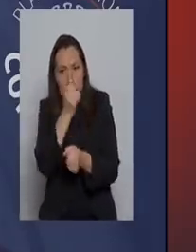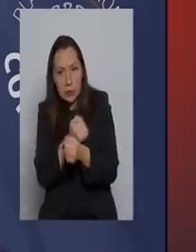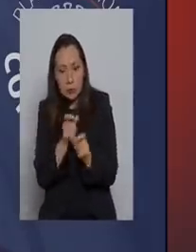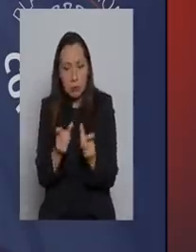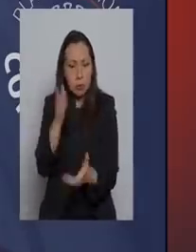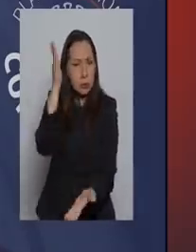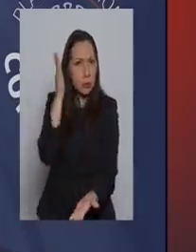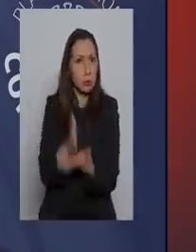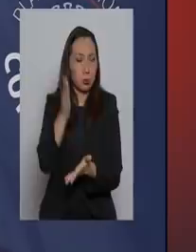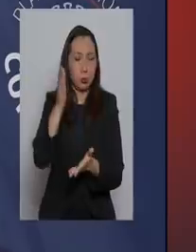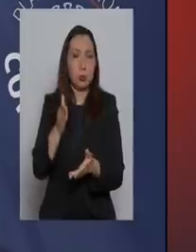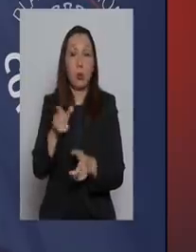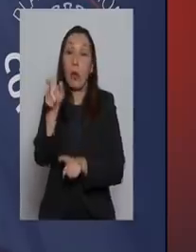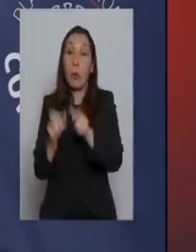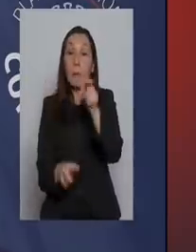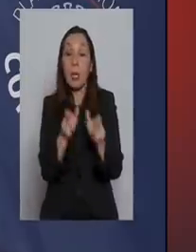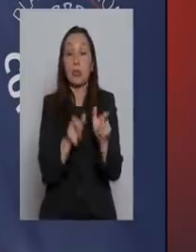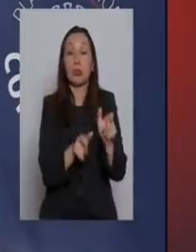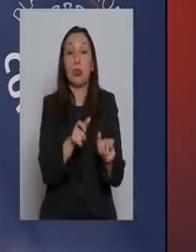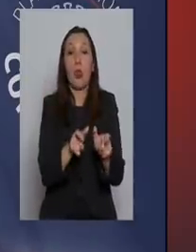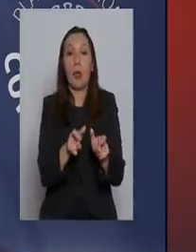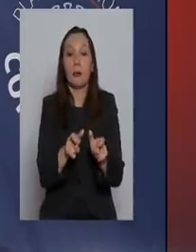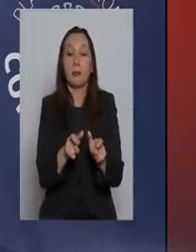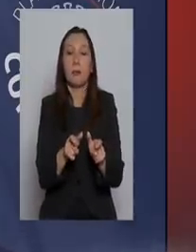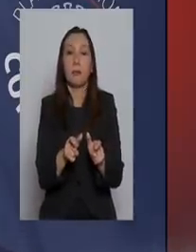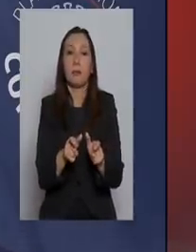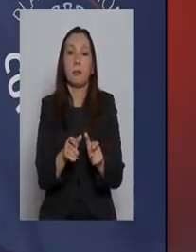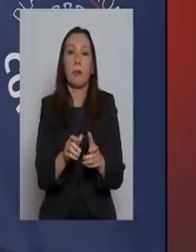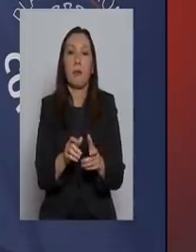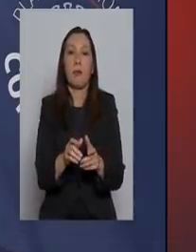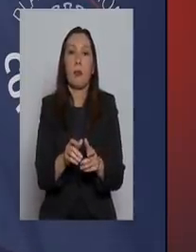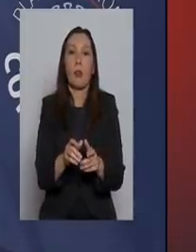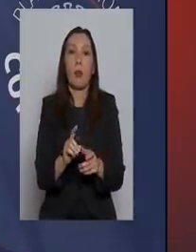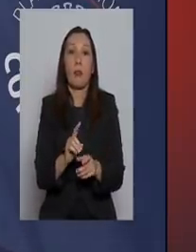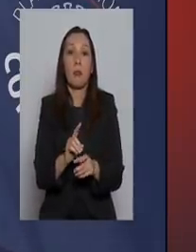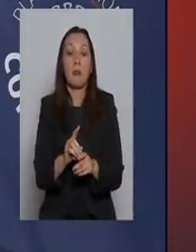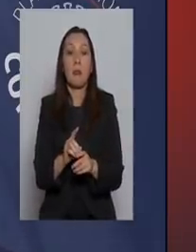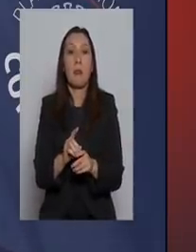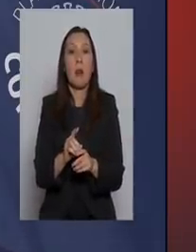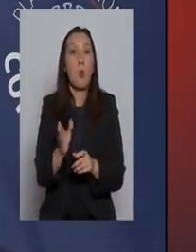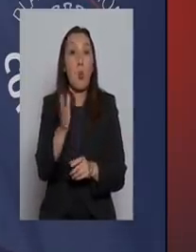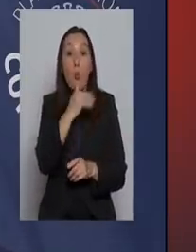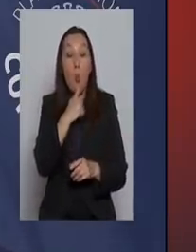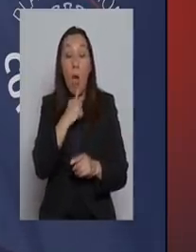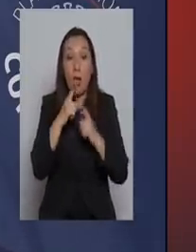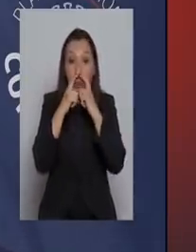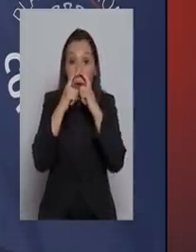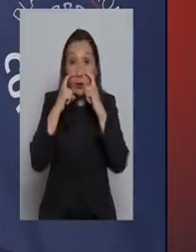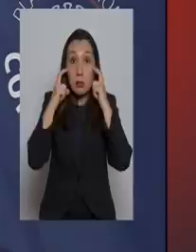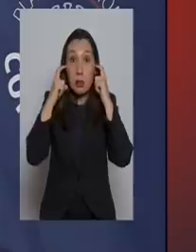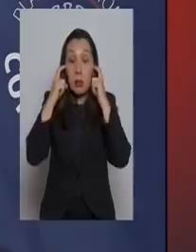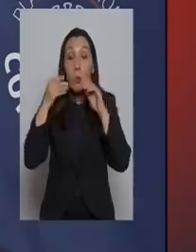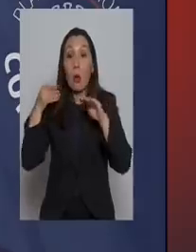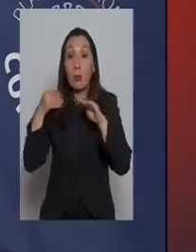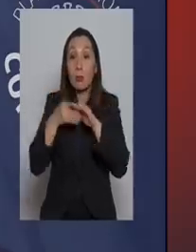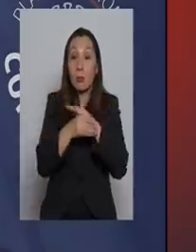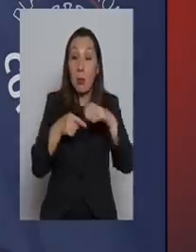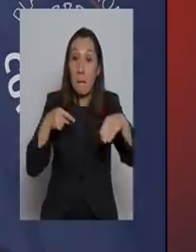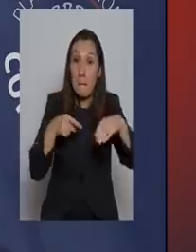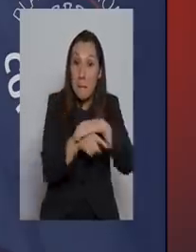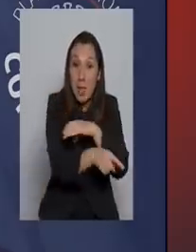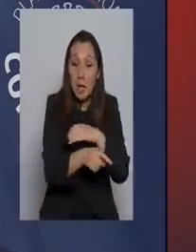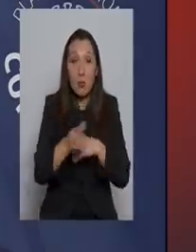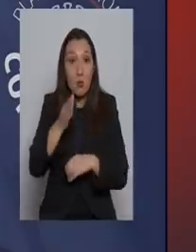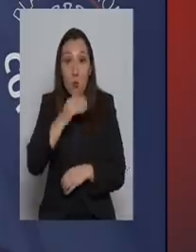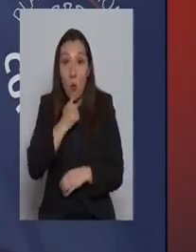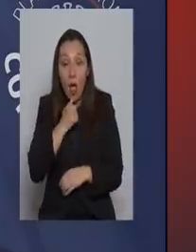muy estrictas. Las personas que no vistan una mascarilla al ingresar al metro, las